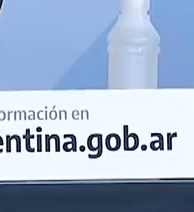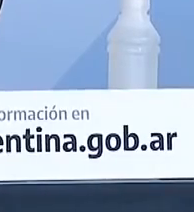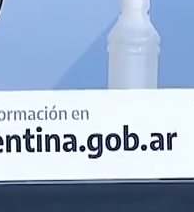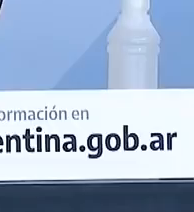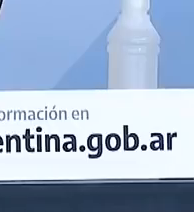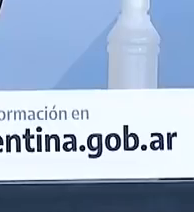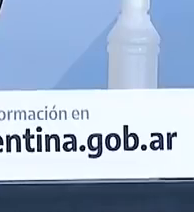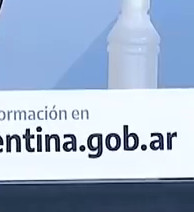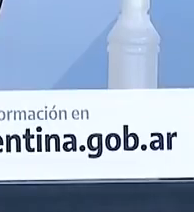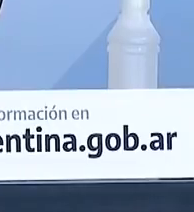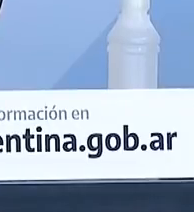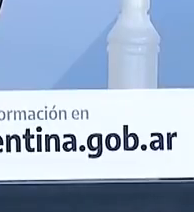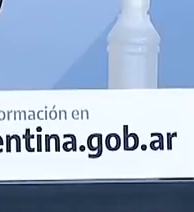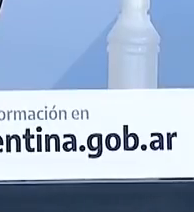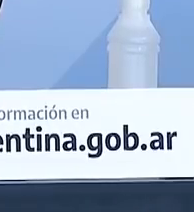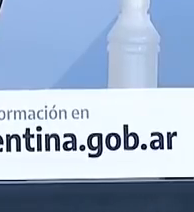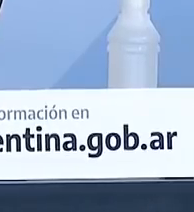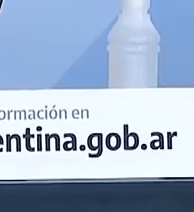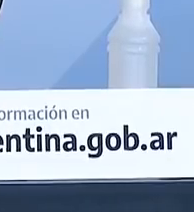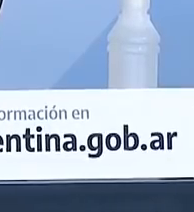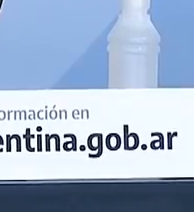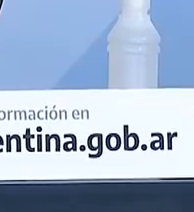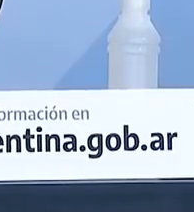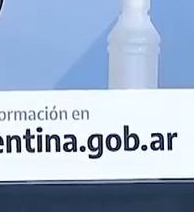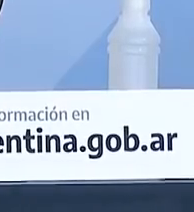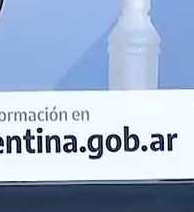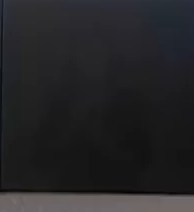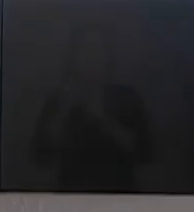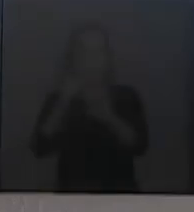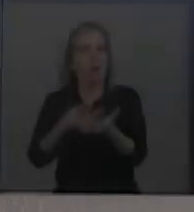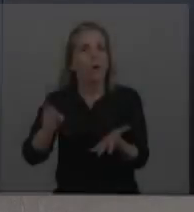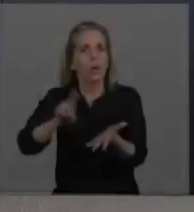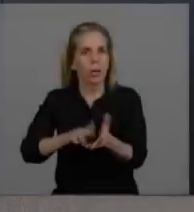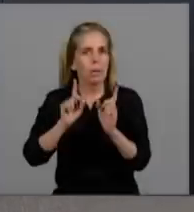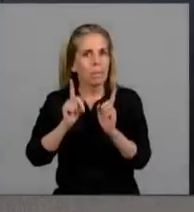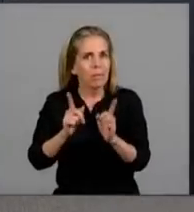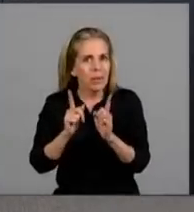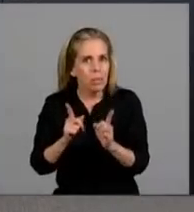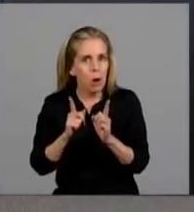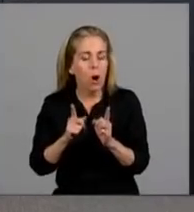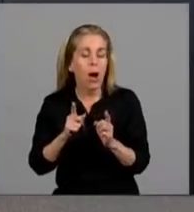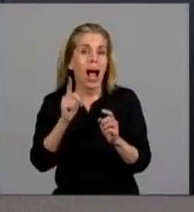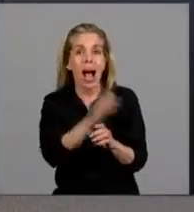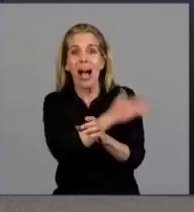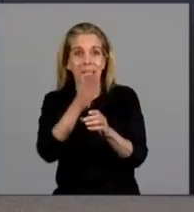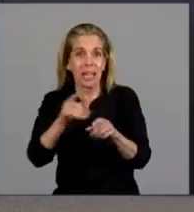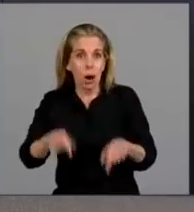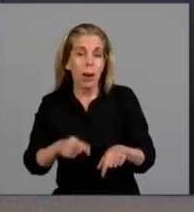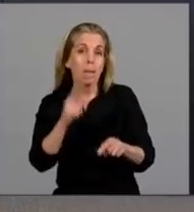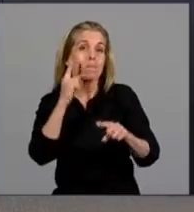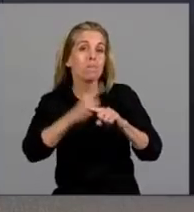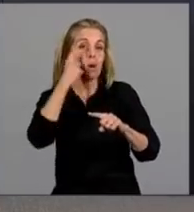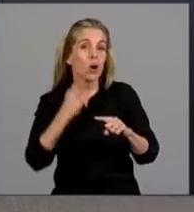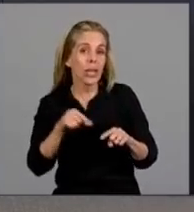en la misma situación que antes. Pero quiero repetir, estamos teniendo 1.000 contagios por día en el